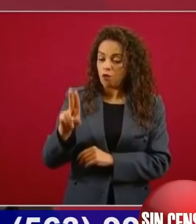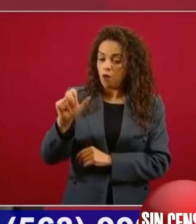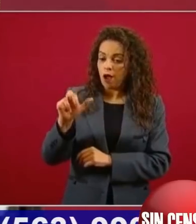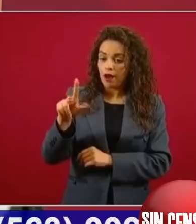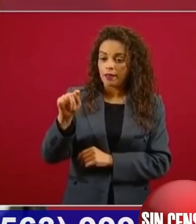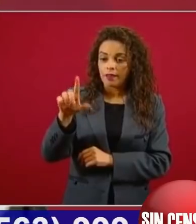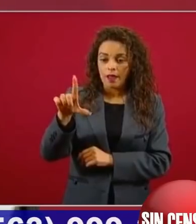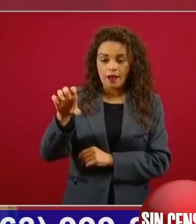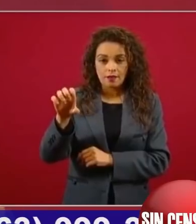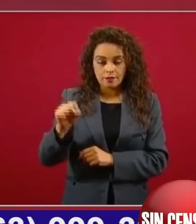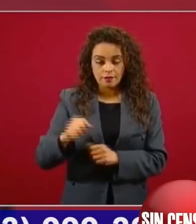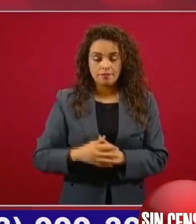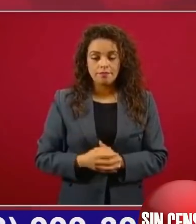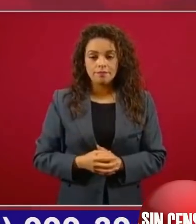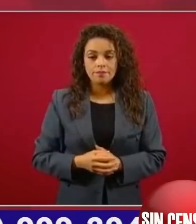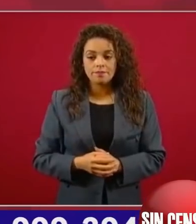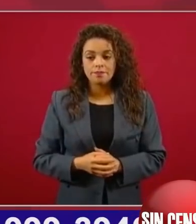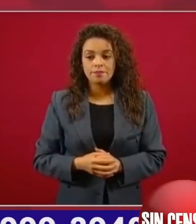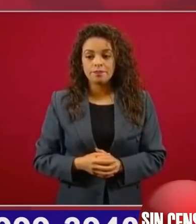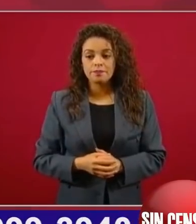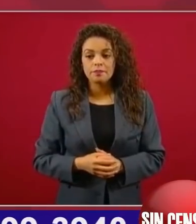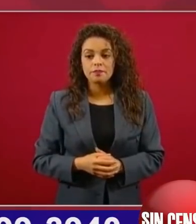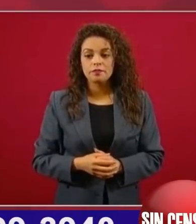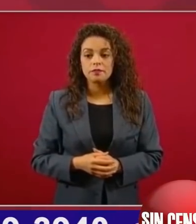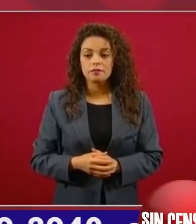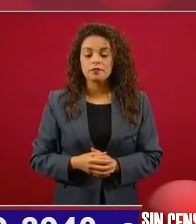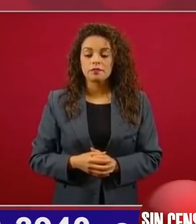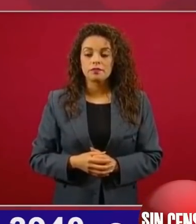Ya hemos terminado